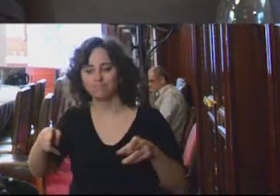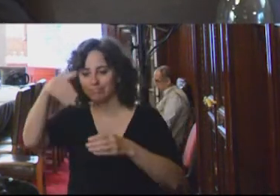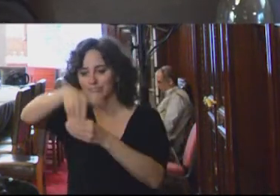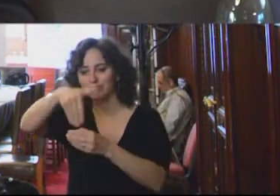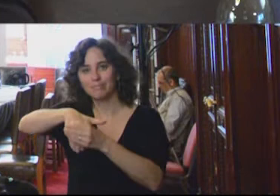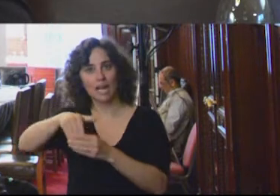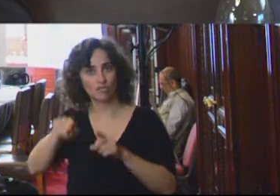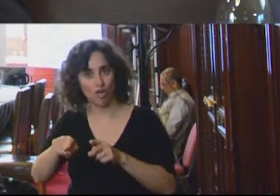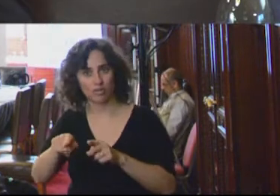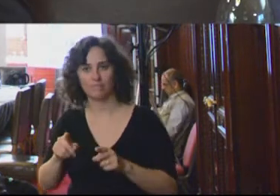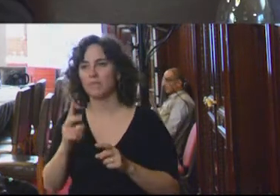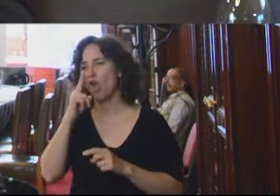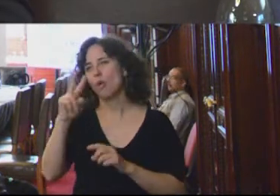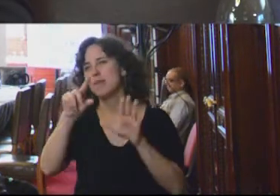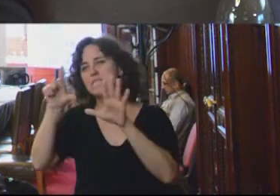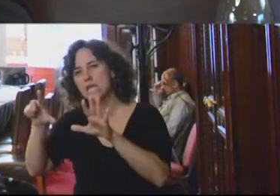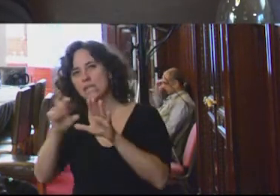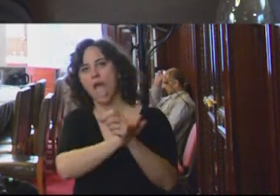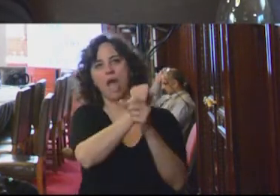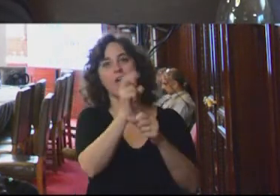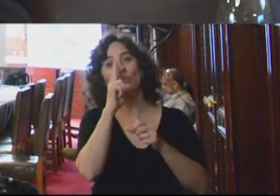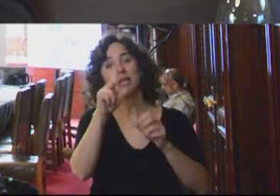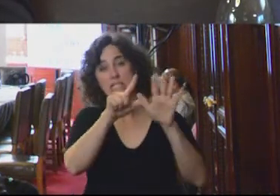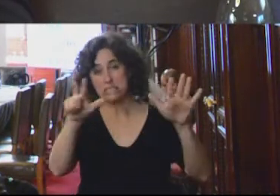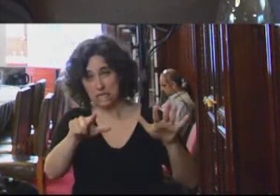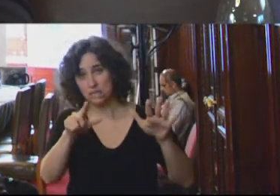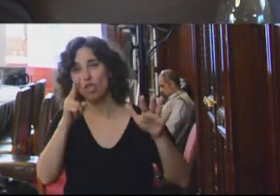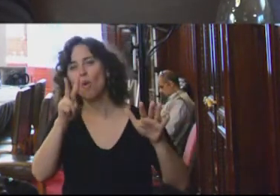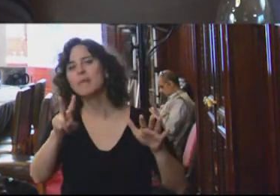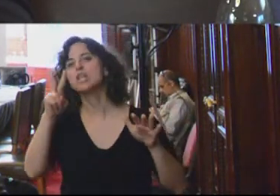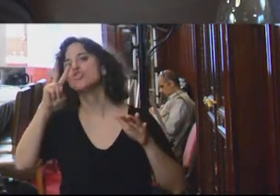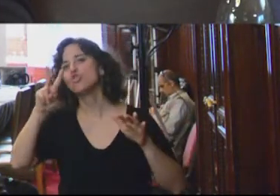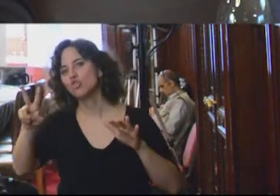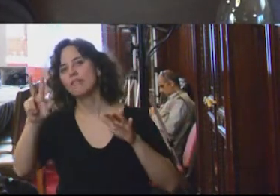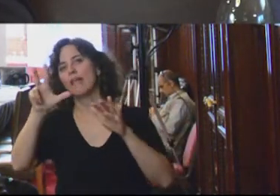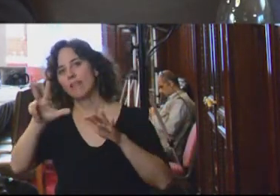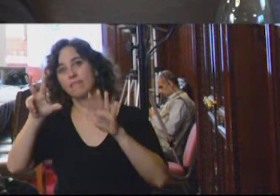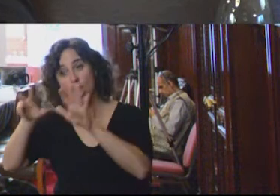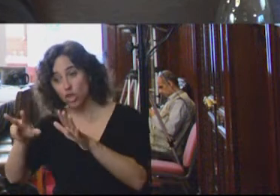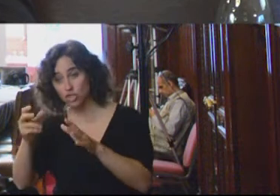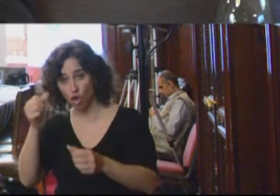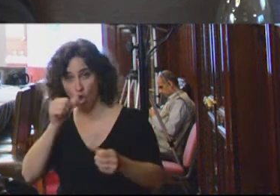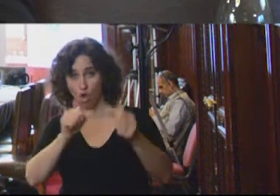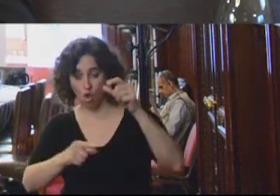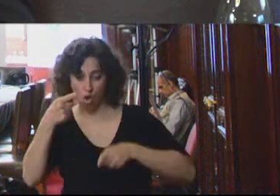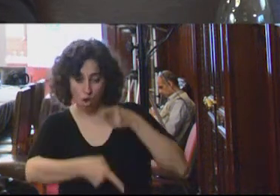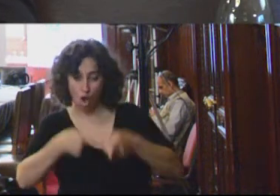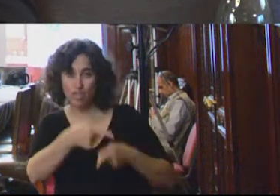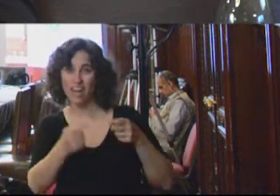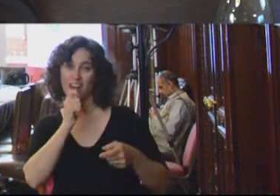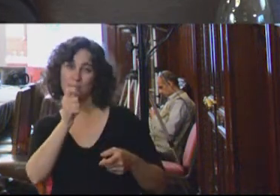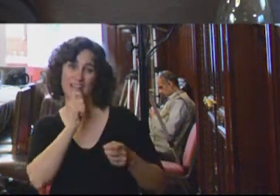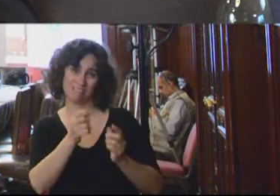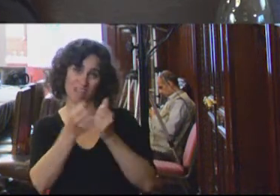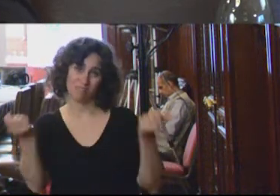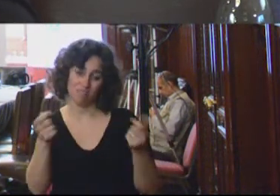total, entre el 2007 y el 2017, 2.238 agresiones contra la prensa registradas